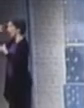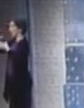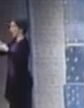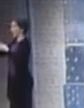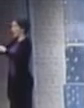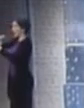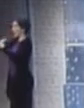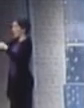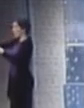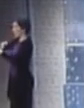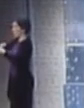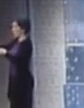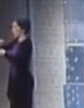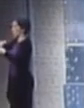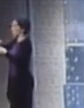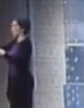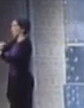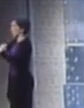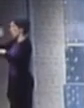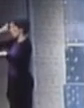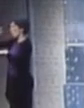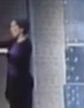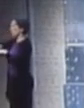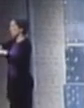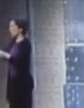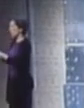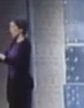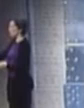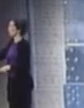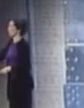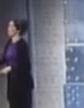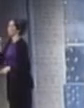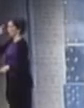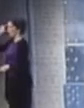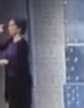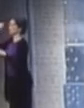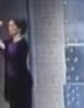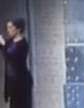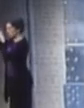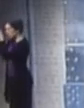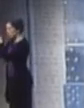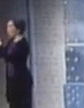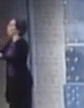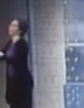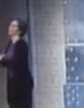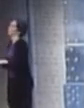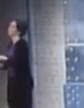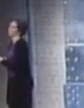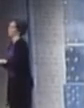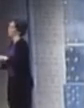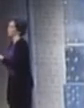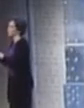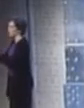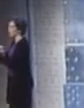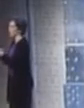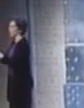Neurológicamente, lo que estoy haciendo le estoy dando la oportunidad de ejercitar ahora sí que a sus neuronas para